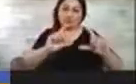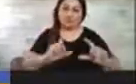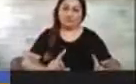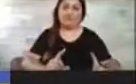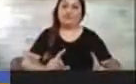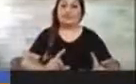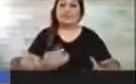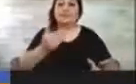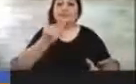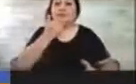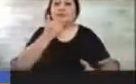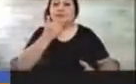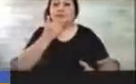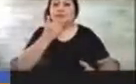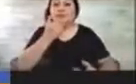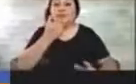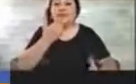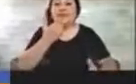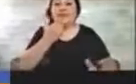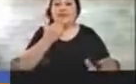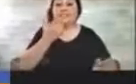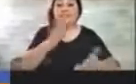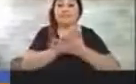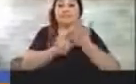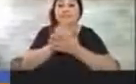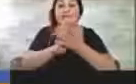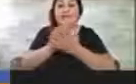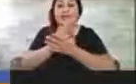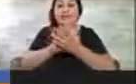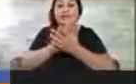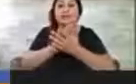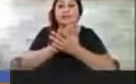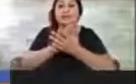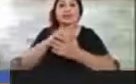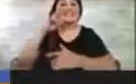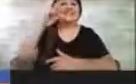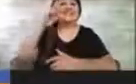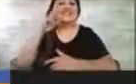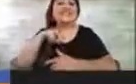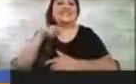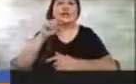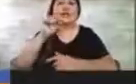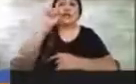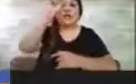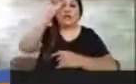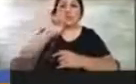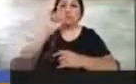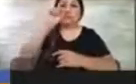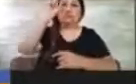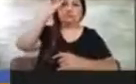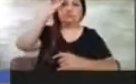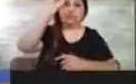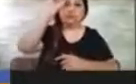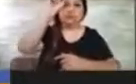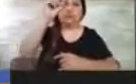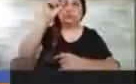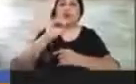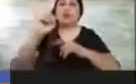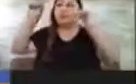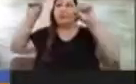porque obviamente el lector de pantalla va a leer barra alta, barra baja, abro paréntesis, corchete arriba, etc.